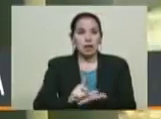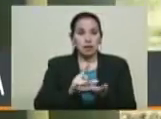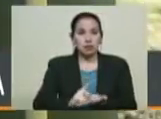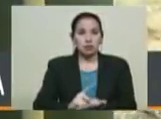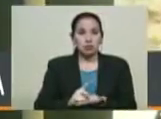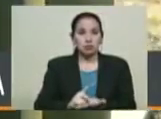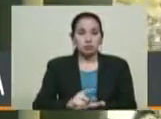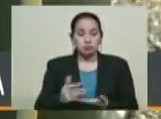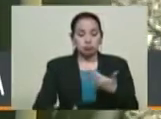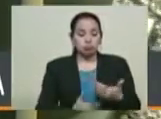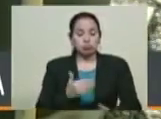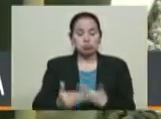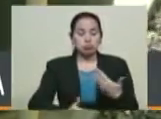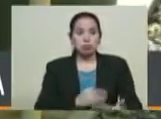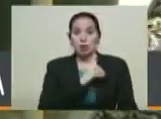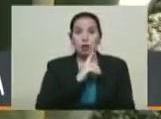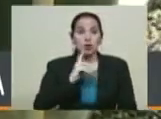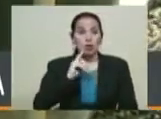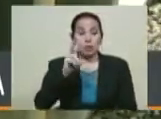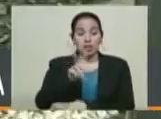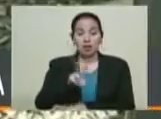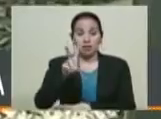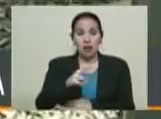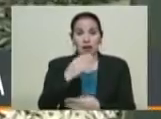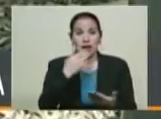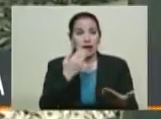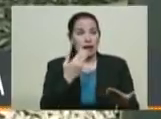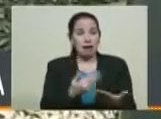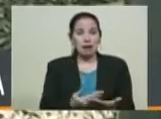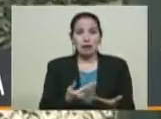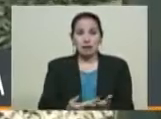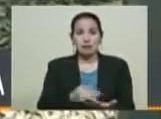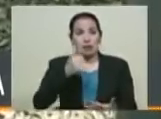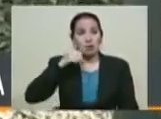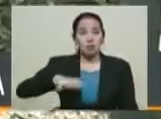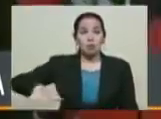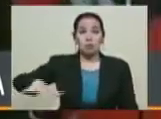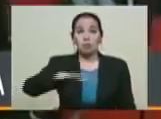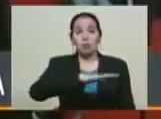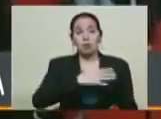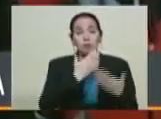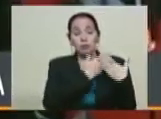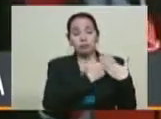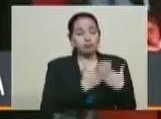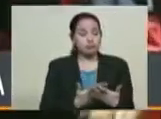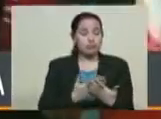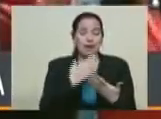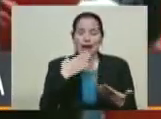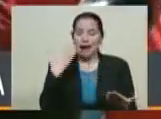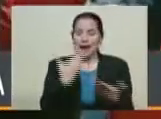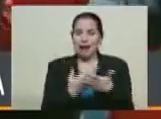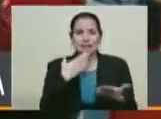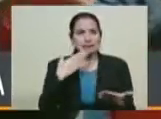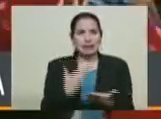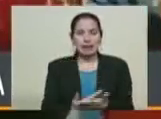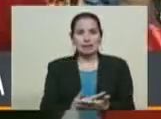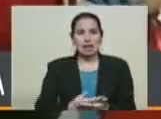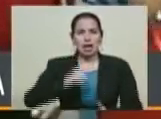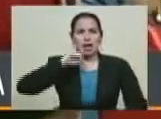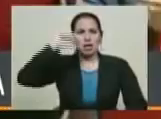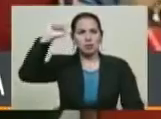avanzando. En nombre de Vargas, en nombre de este pueblo, nuestro eterno agradecimiento. Amén. Que